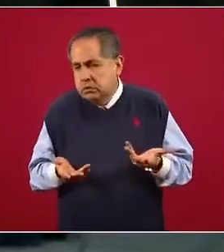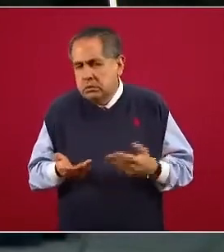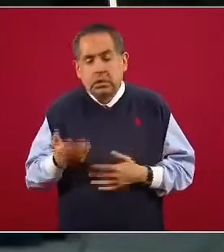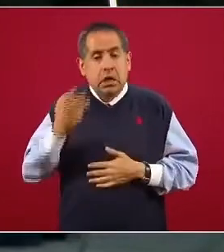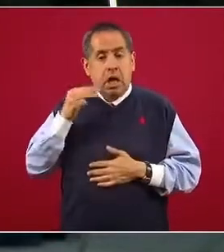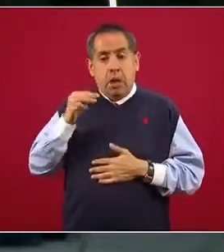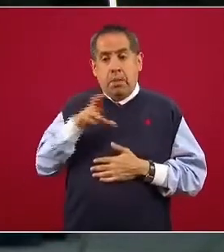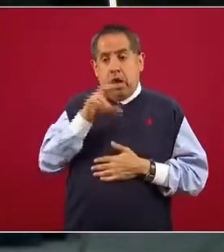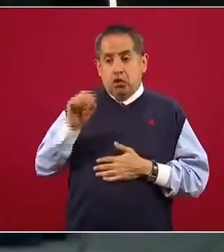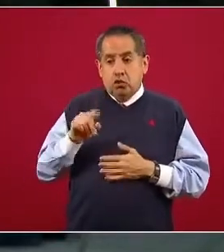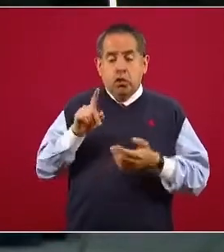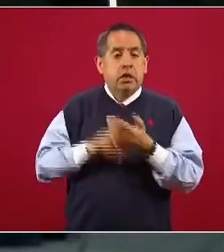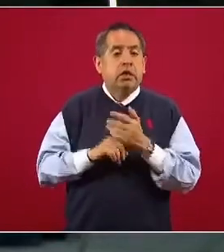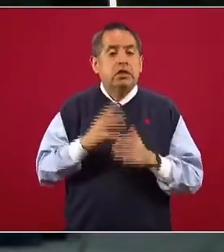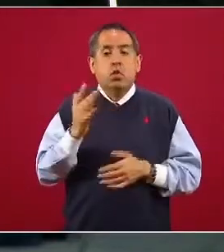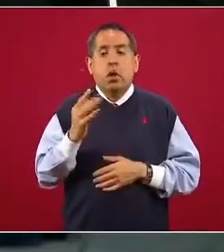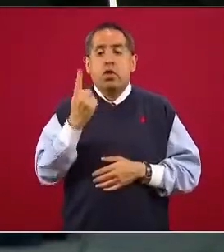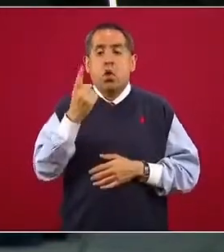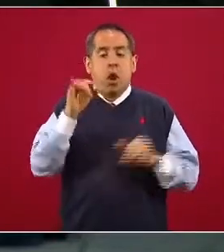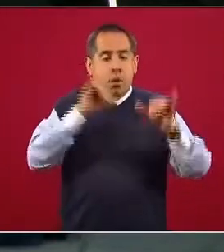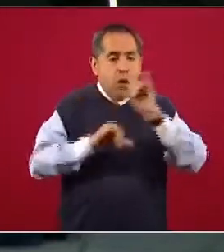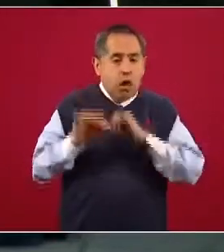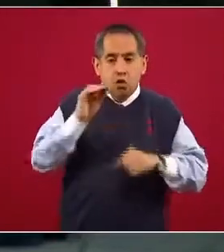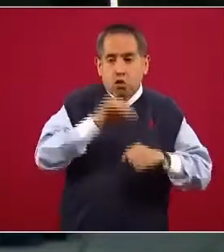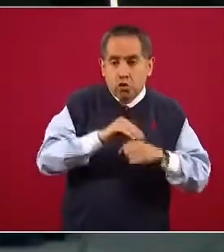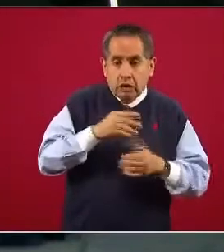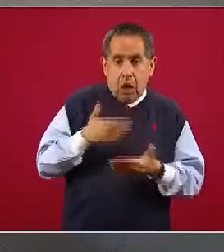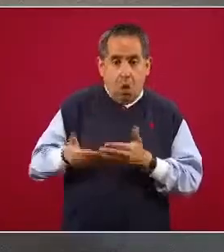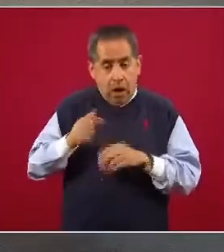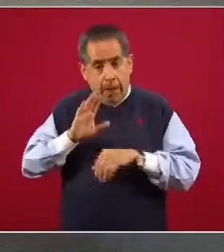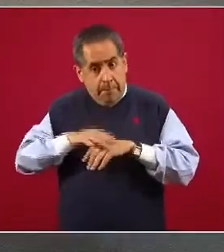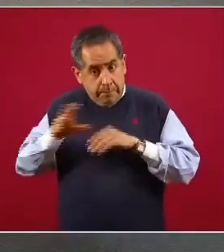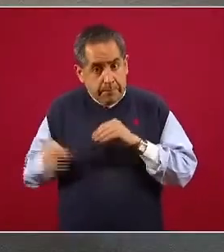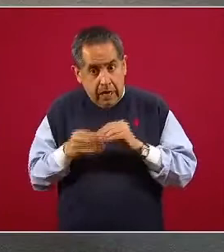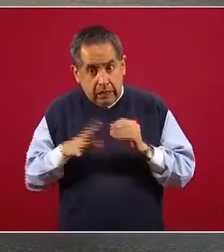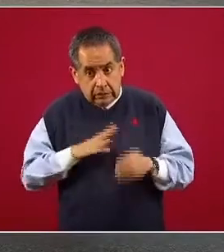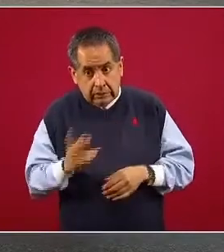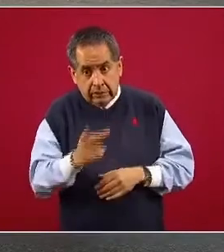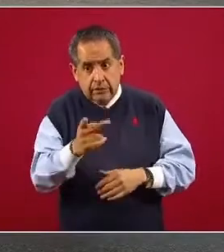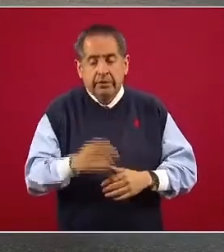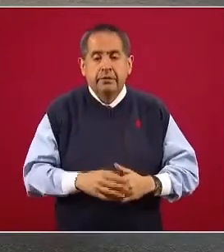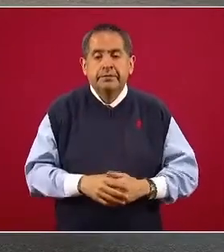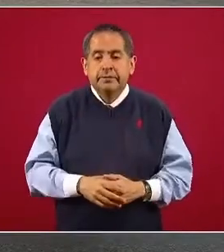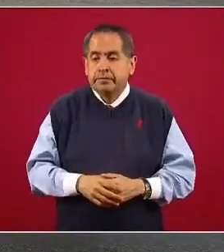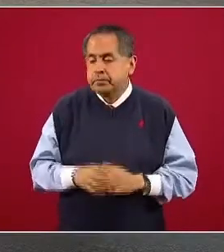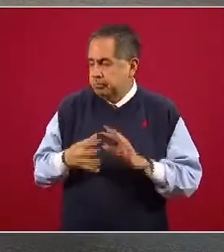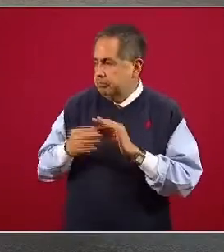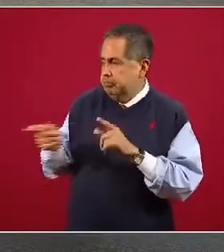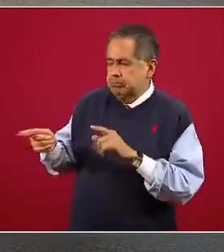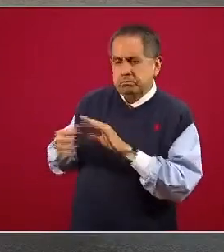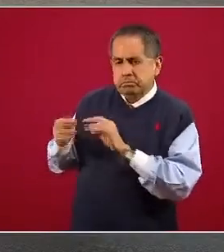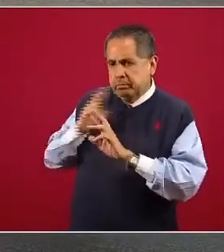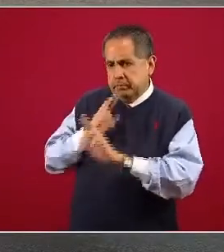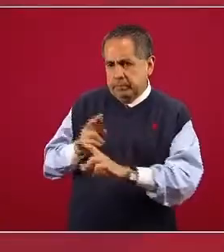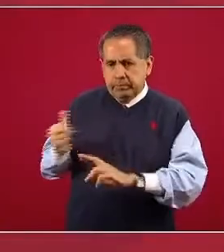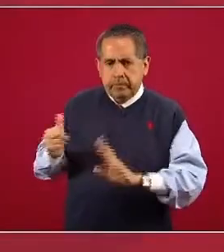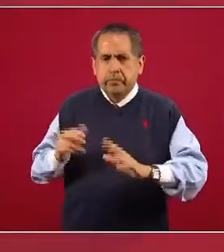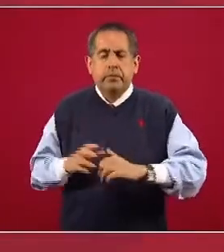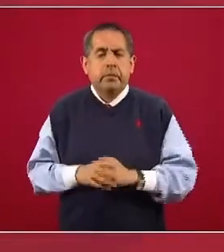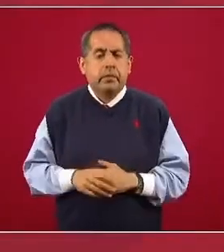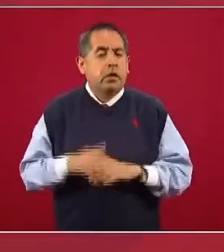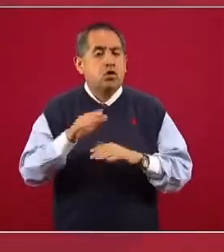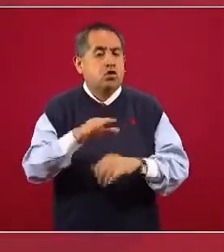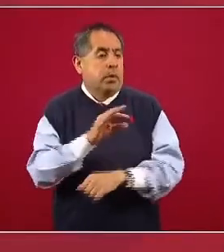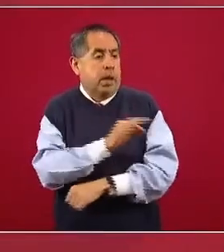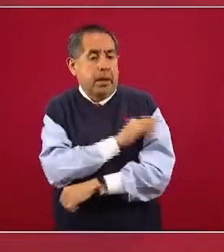en marzo eran 51. ¿Se han sumado más? Gracias. Ahorita le pedimos al doctor Alomía si nos contesta esto.